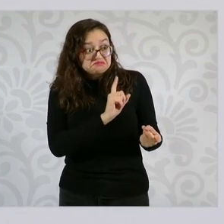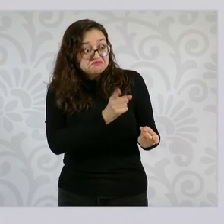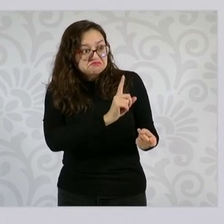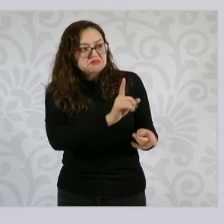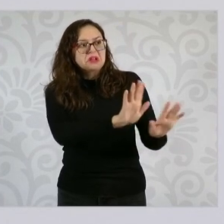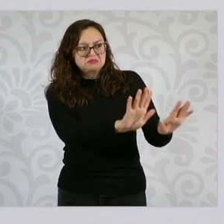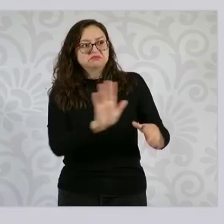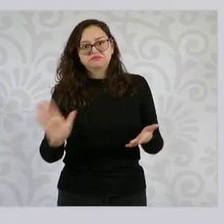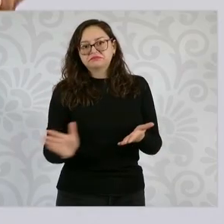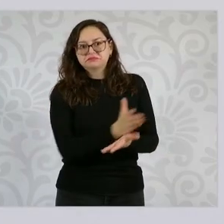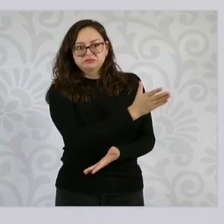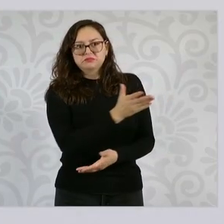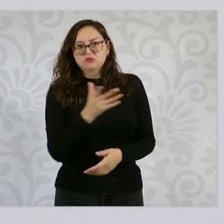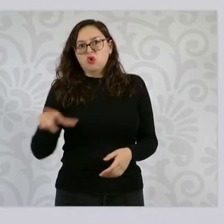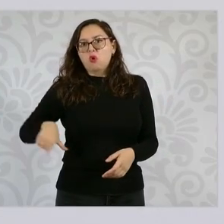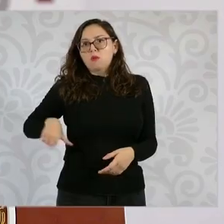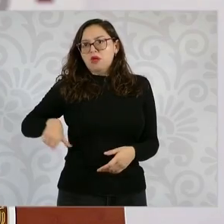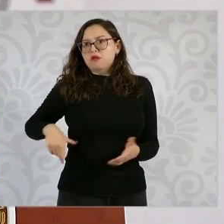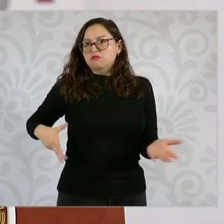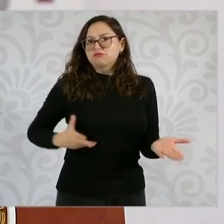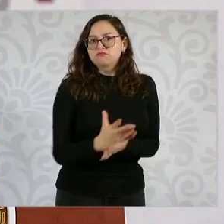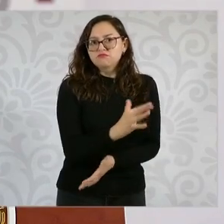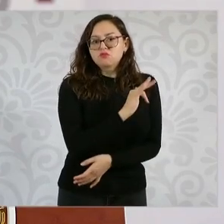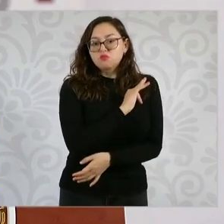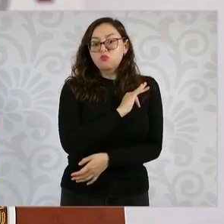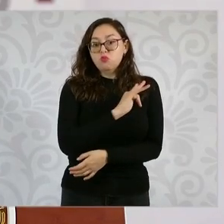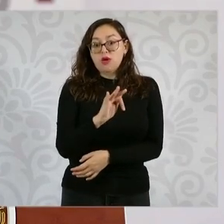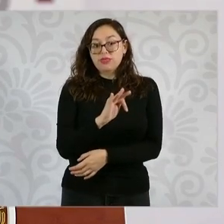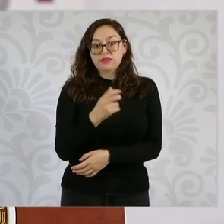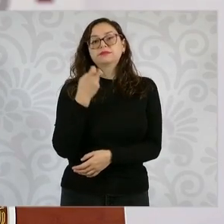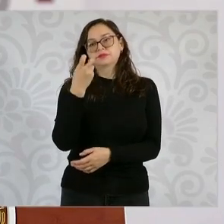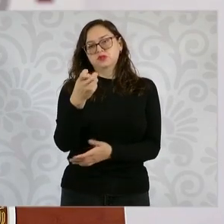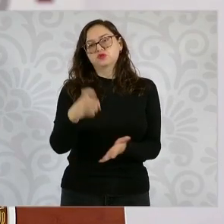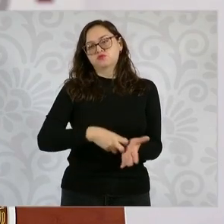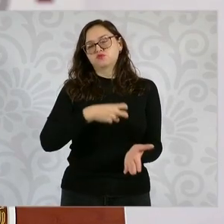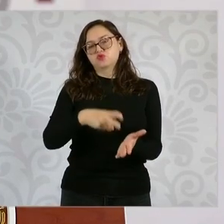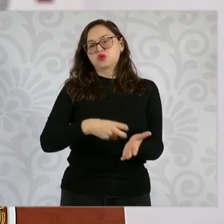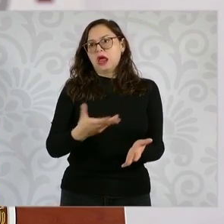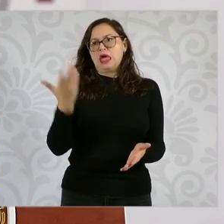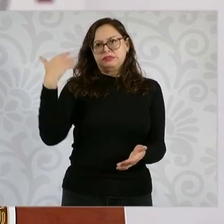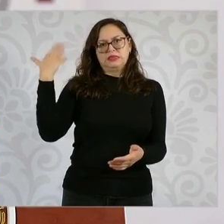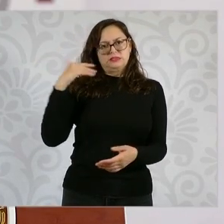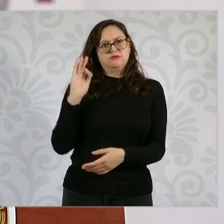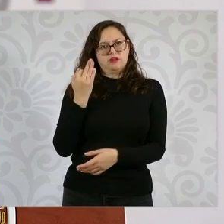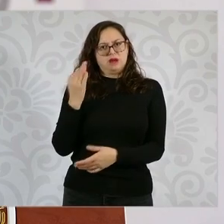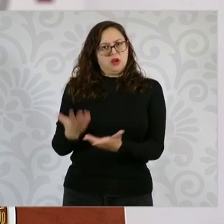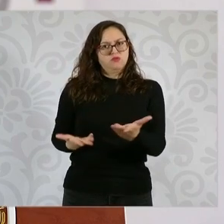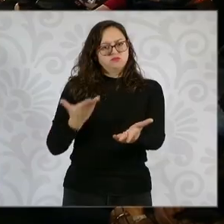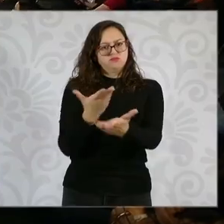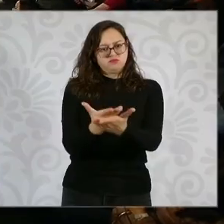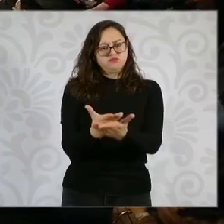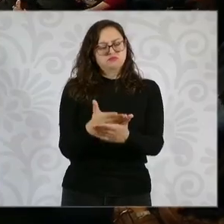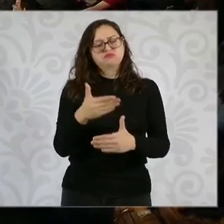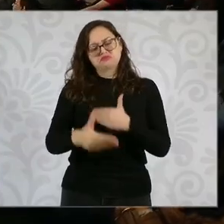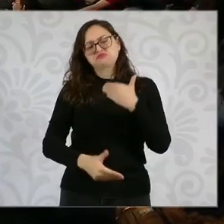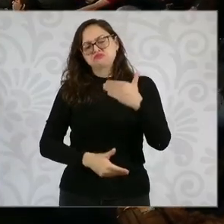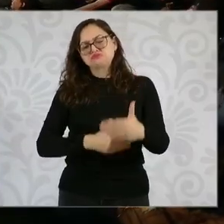Entonces, viene una reforma que son de las 18 reformas constitucionales que envió el presidente. Entonces, ya lo